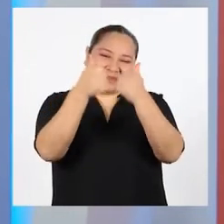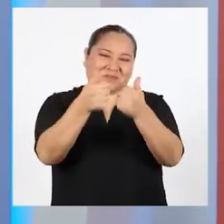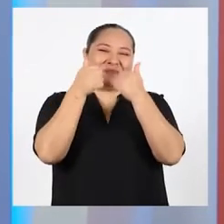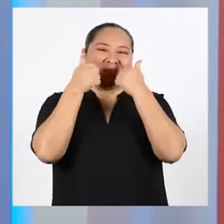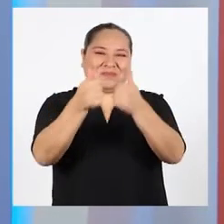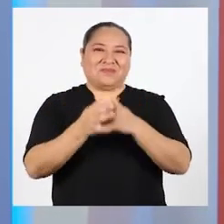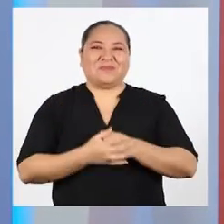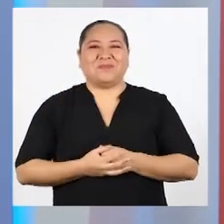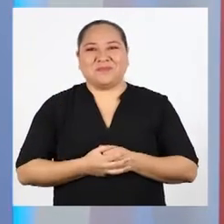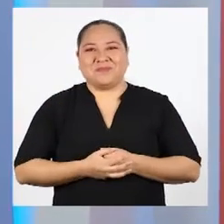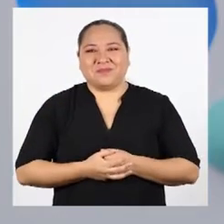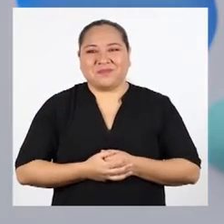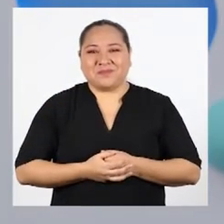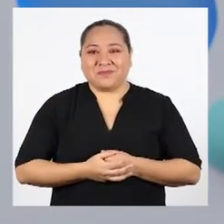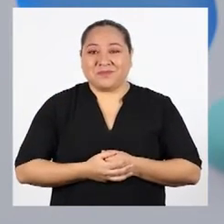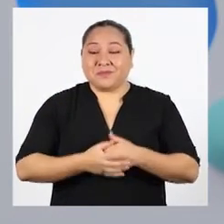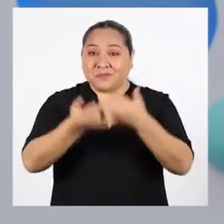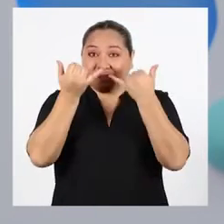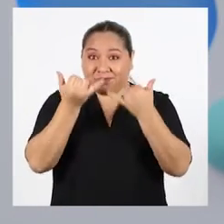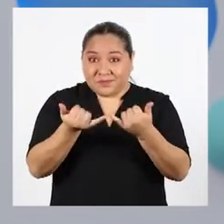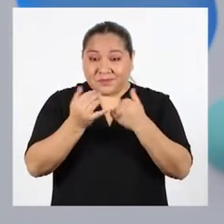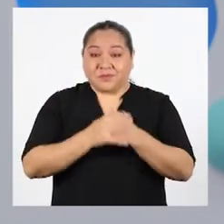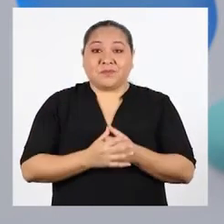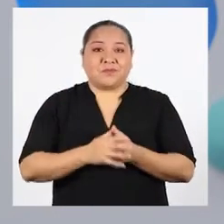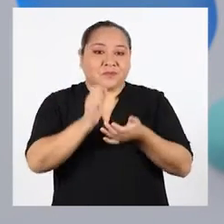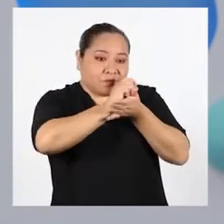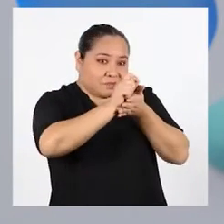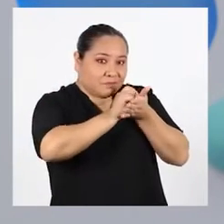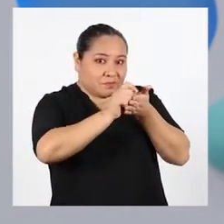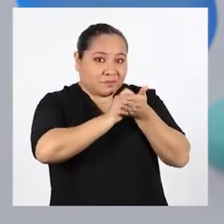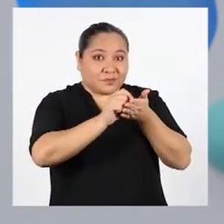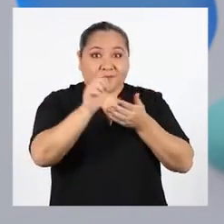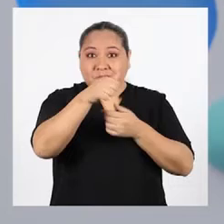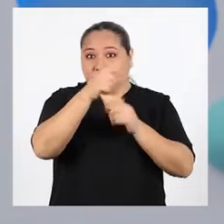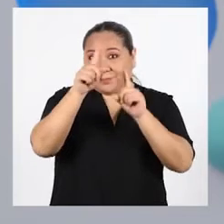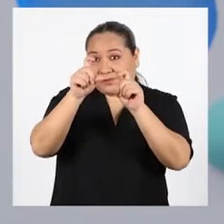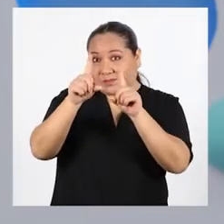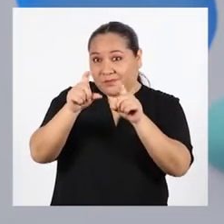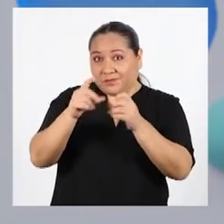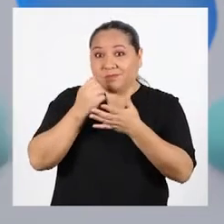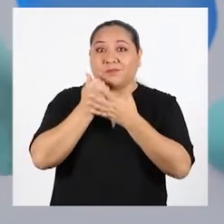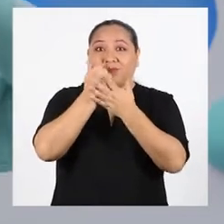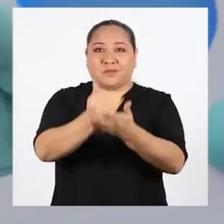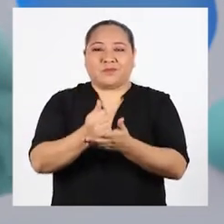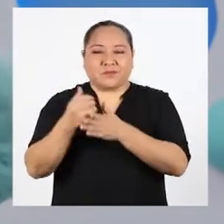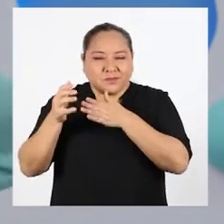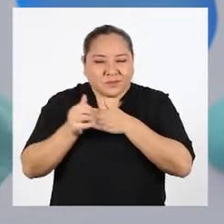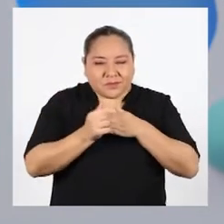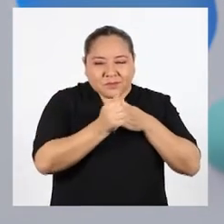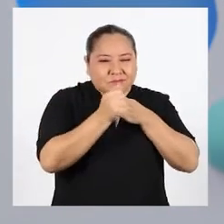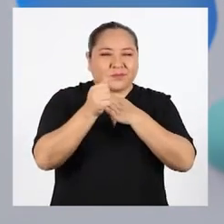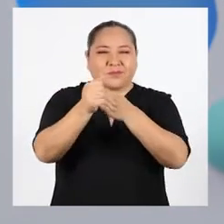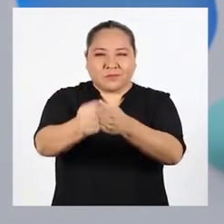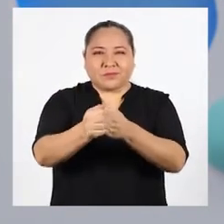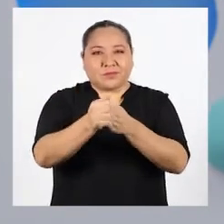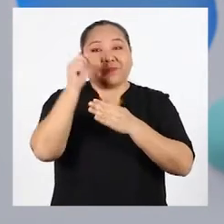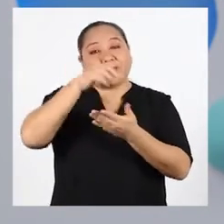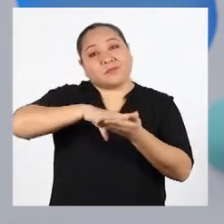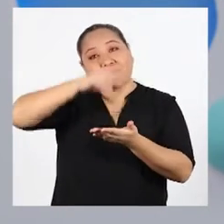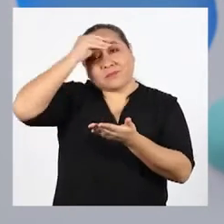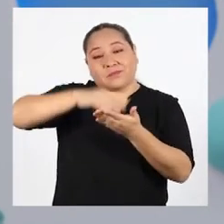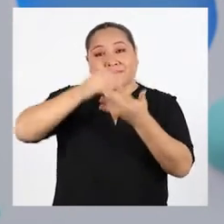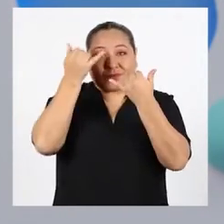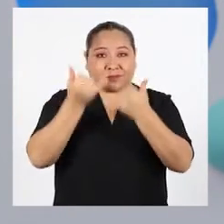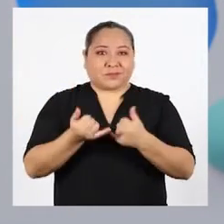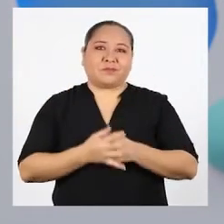¡Muy bien! Ahora, tomen nota de las siguientes preguntas que nos servirán para orientar nuestro